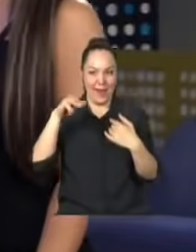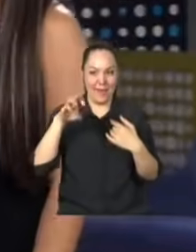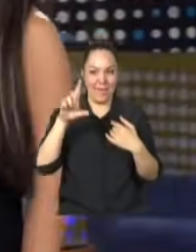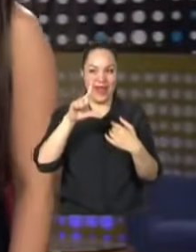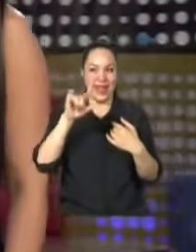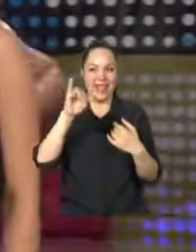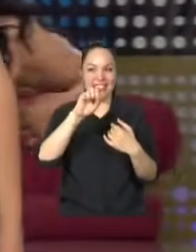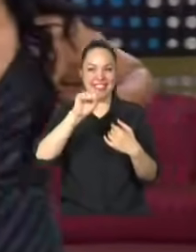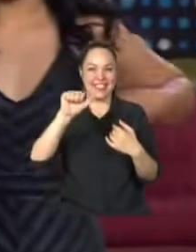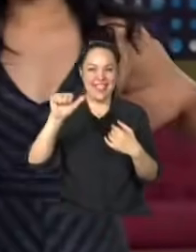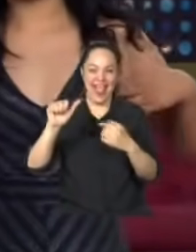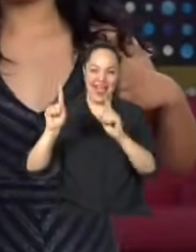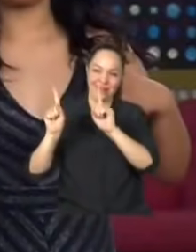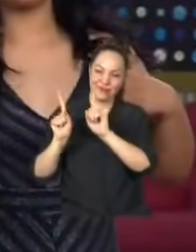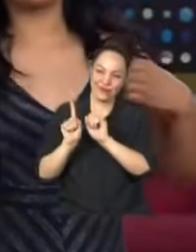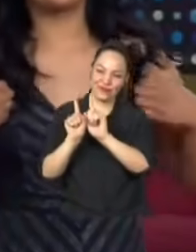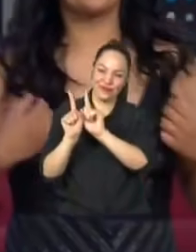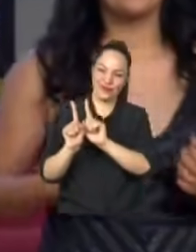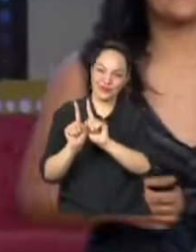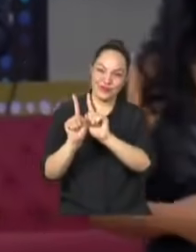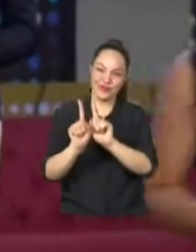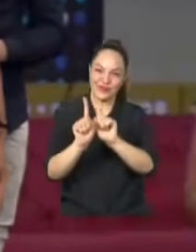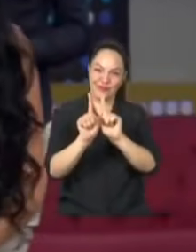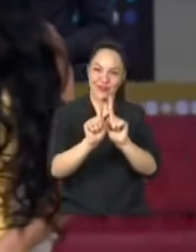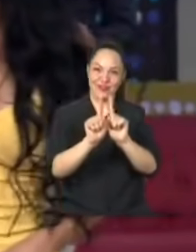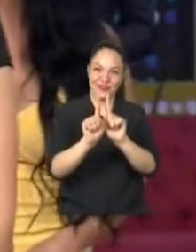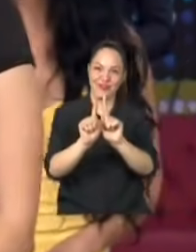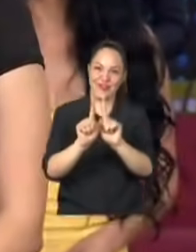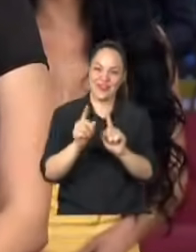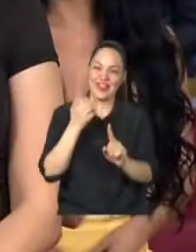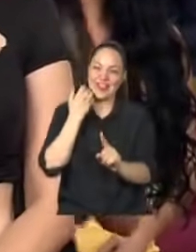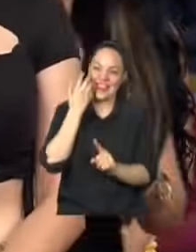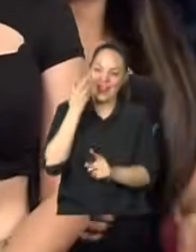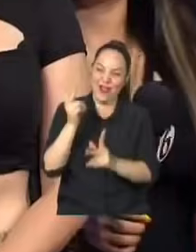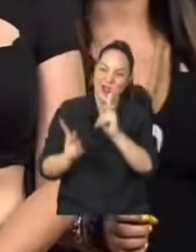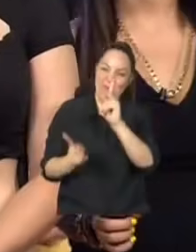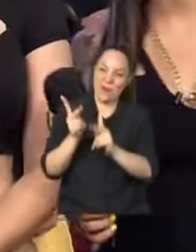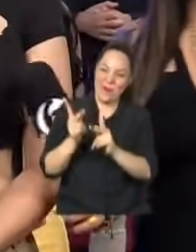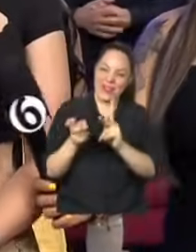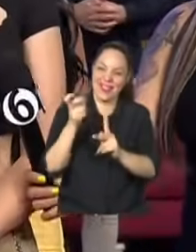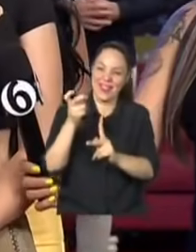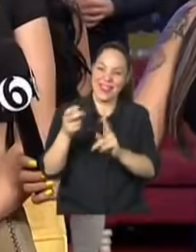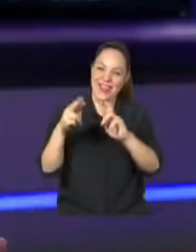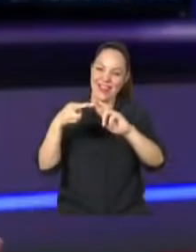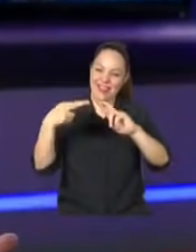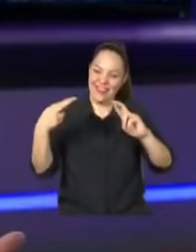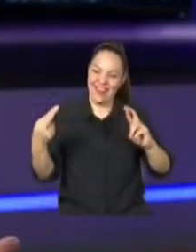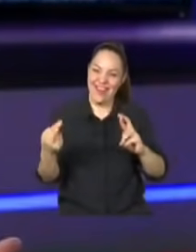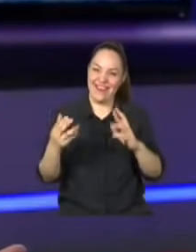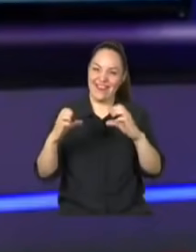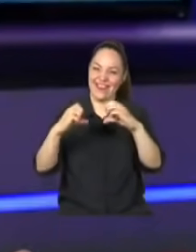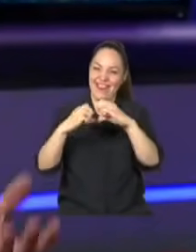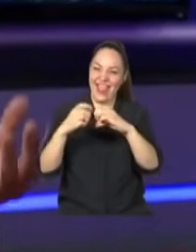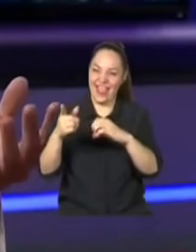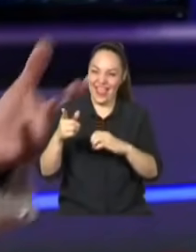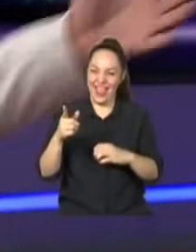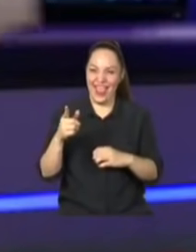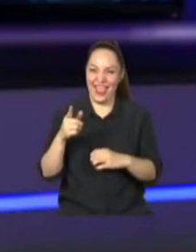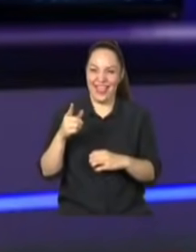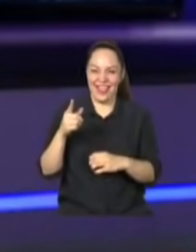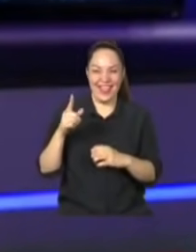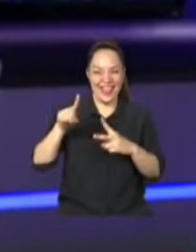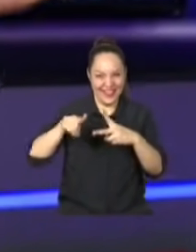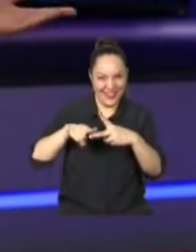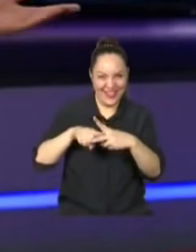Melisa. Quiero que me cuenten un poquito sobre esta relación que está empezando y que es difícil ocultar, ¿sí o